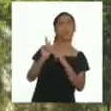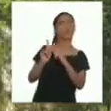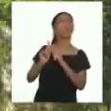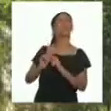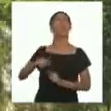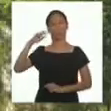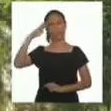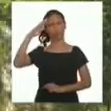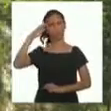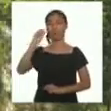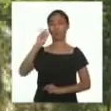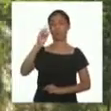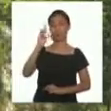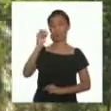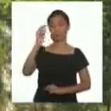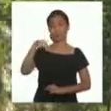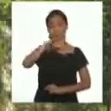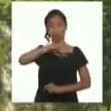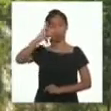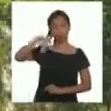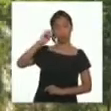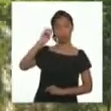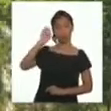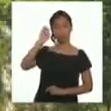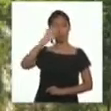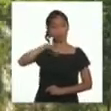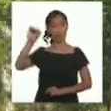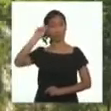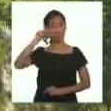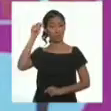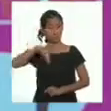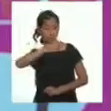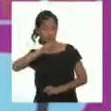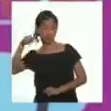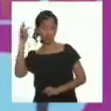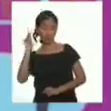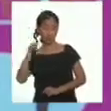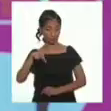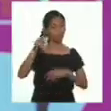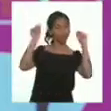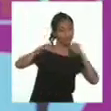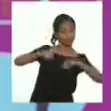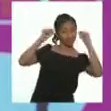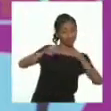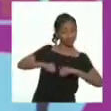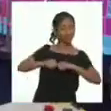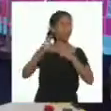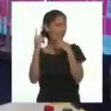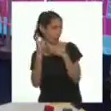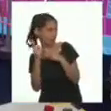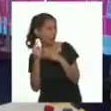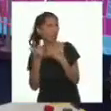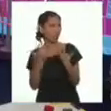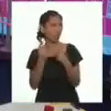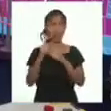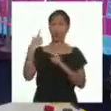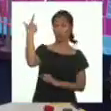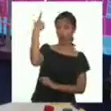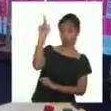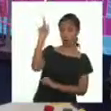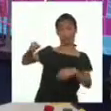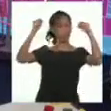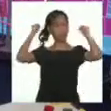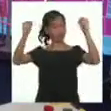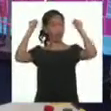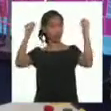general argentino Don José de San Martín. ¡Así es, Héctor Gallo! Él fue uno de los líderes